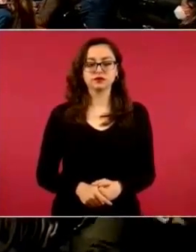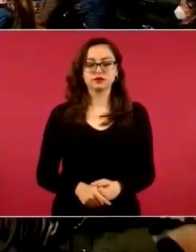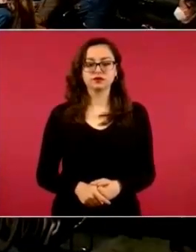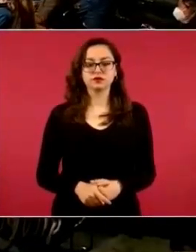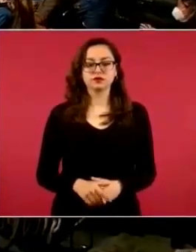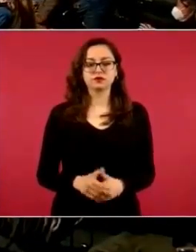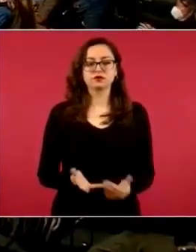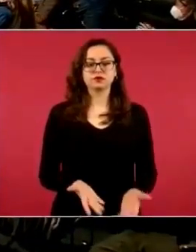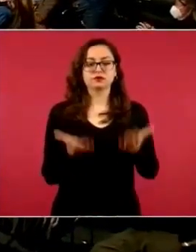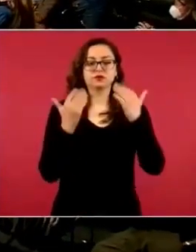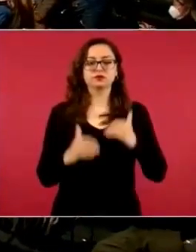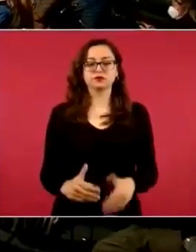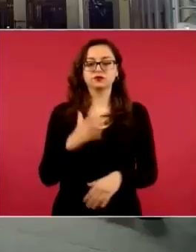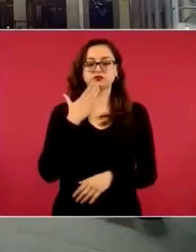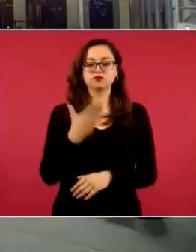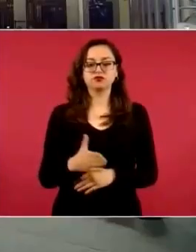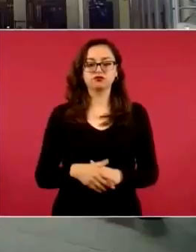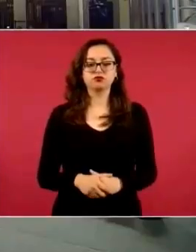Muy bien.